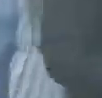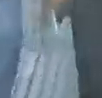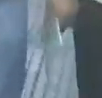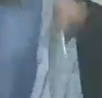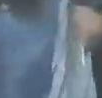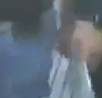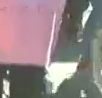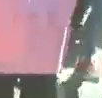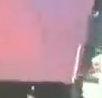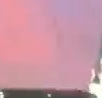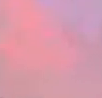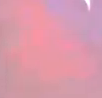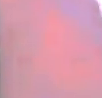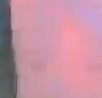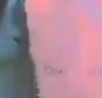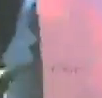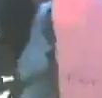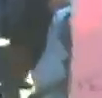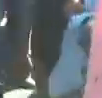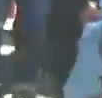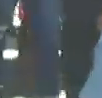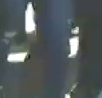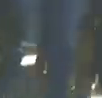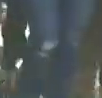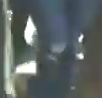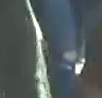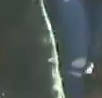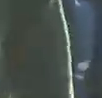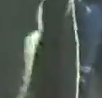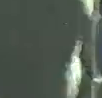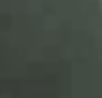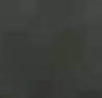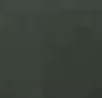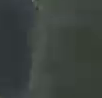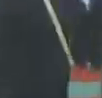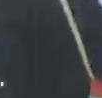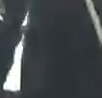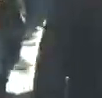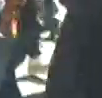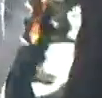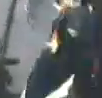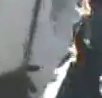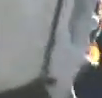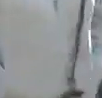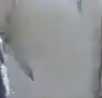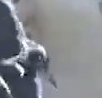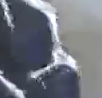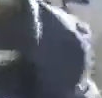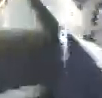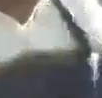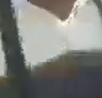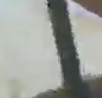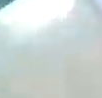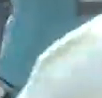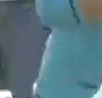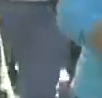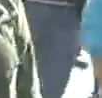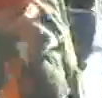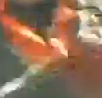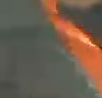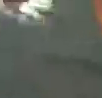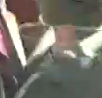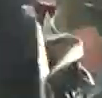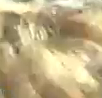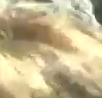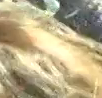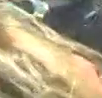realizaron hoy una marcha hasta la alcaldía exigiendo se retribuya sus sus fuentes laborales y también